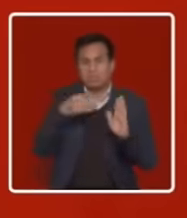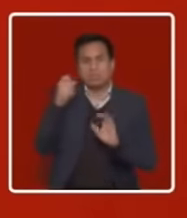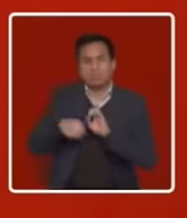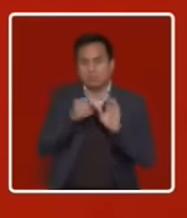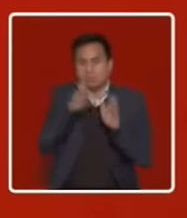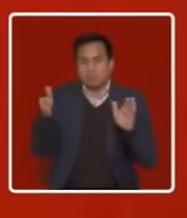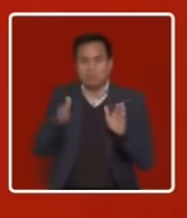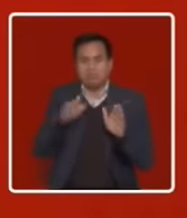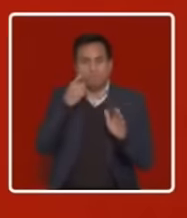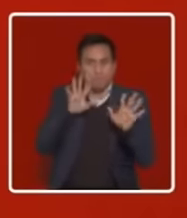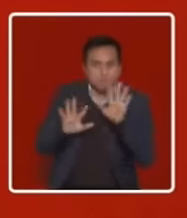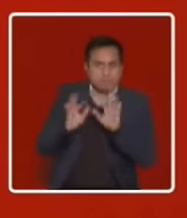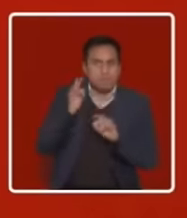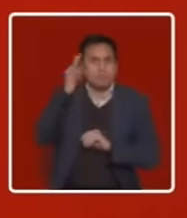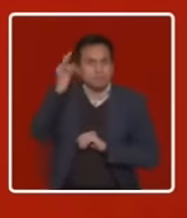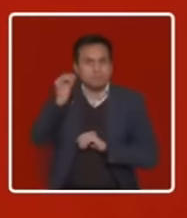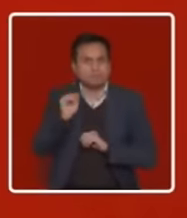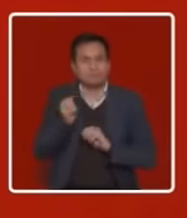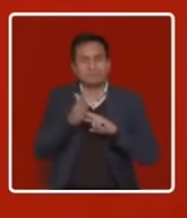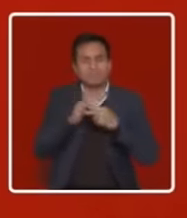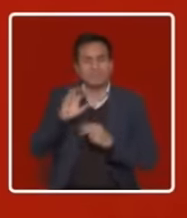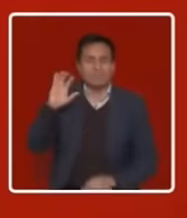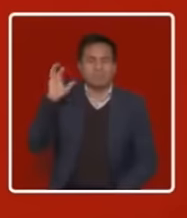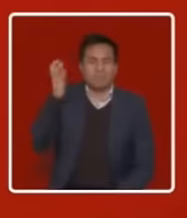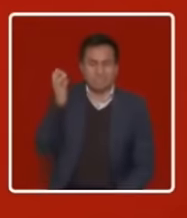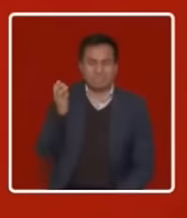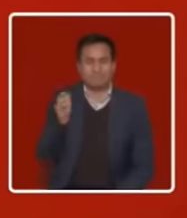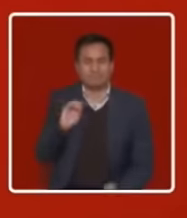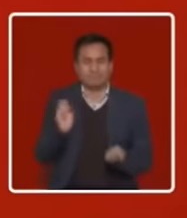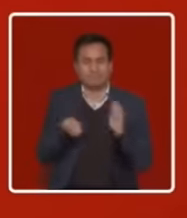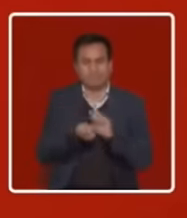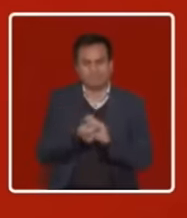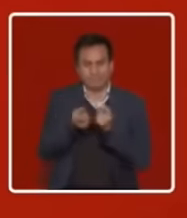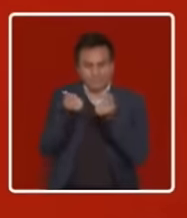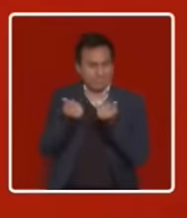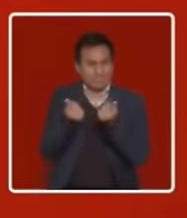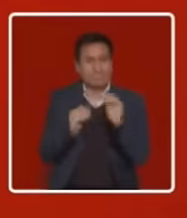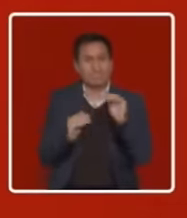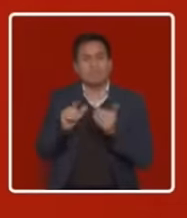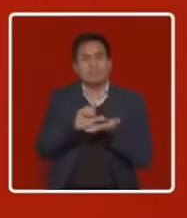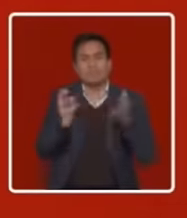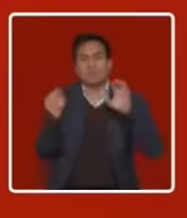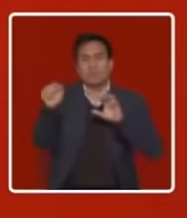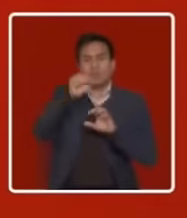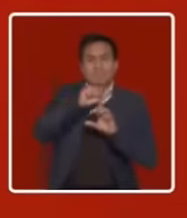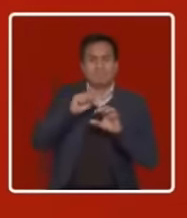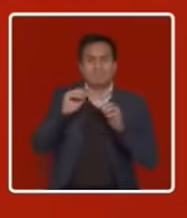obligan a ser previsores. Las crisis climáticas, los cambiantes escenarios económicos y la geopolítica global